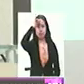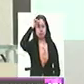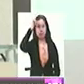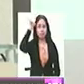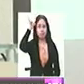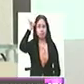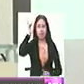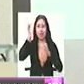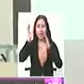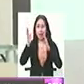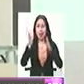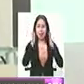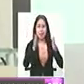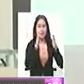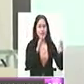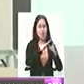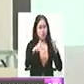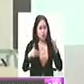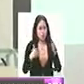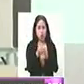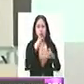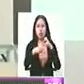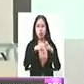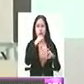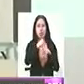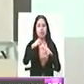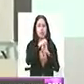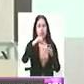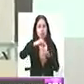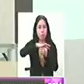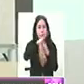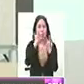su investidura, esta pandemia.